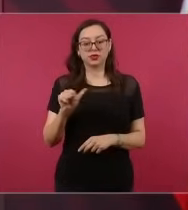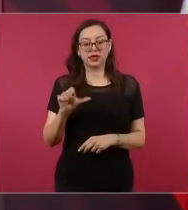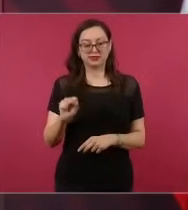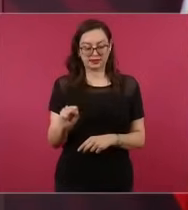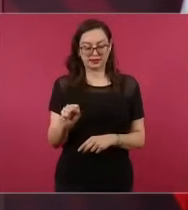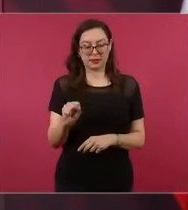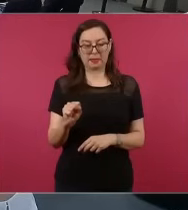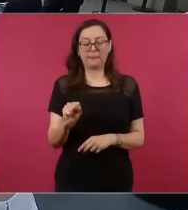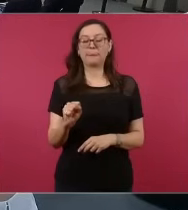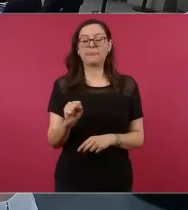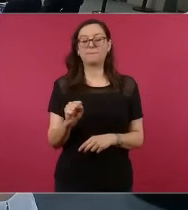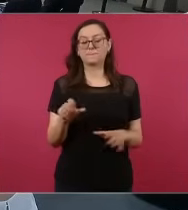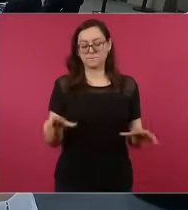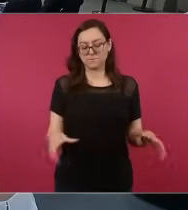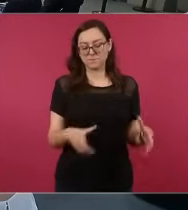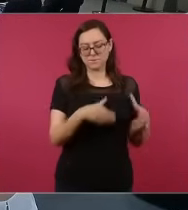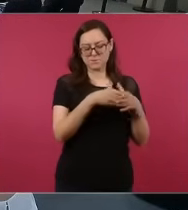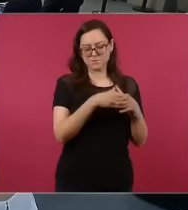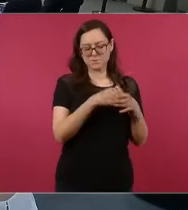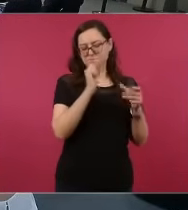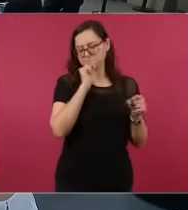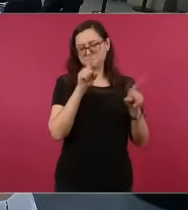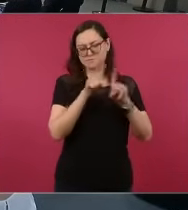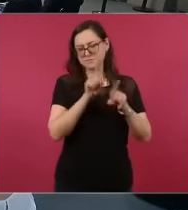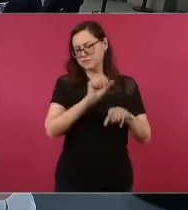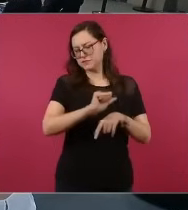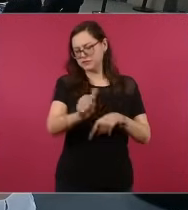jesuitas, sino